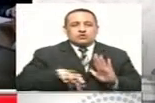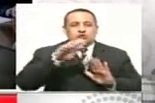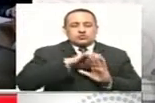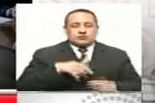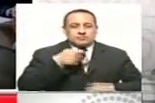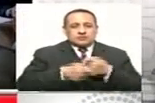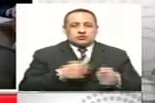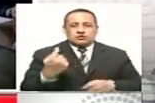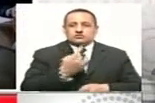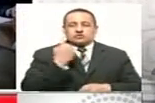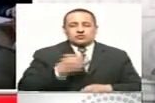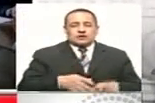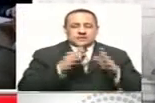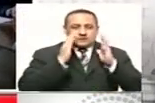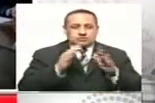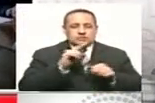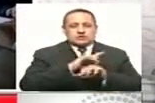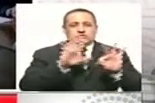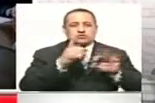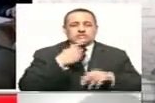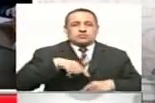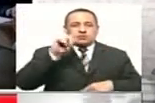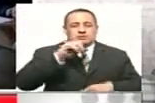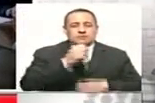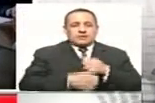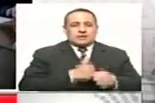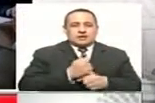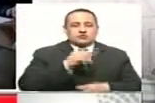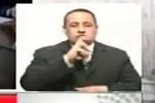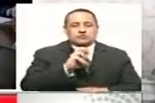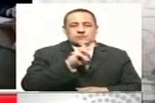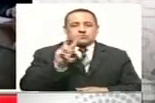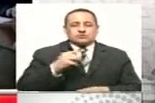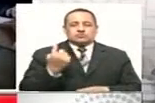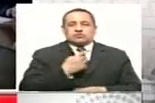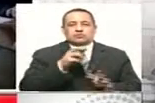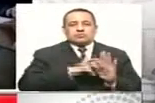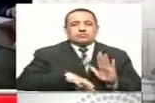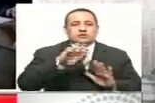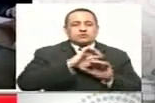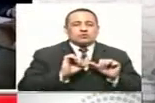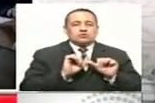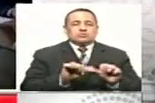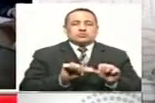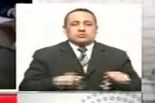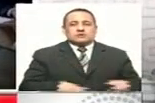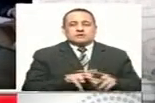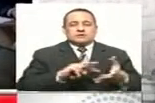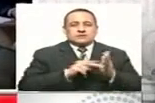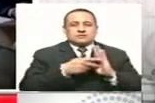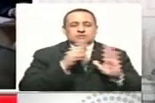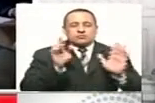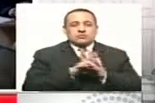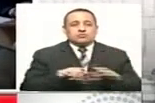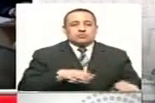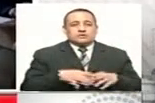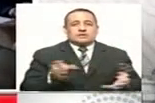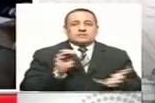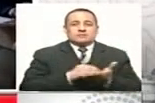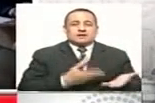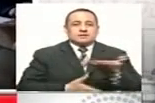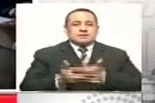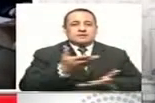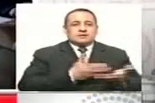y solamente con la atención de 18 millones para el 22 estaríamos atendiendo proyectos de continuidad, lo que significaría no hacer más